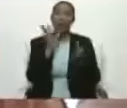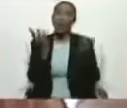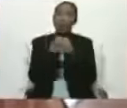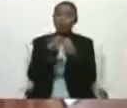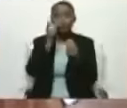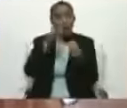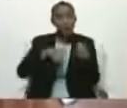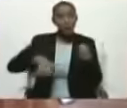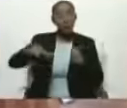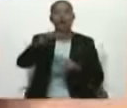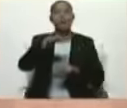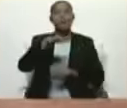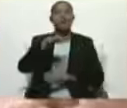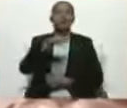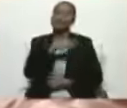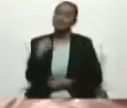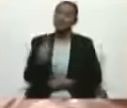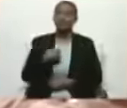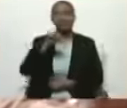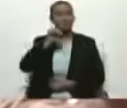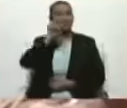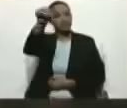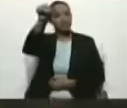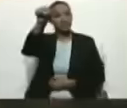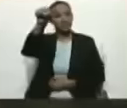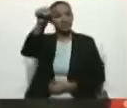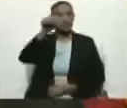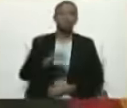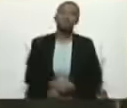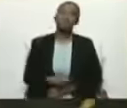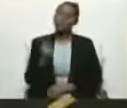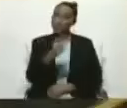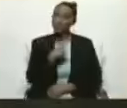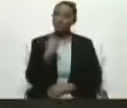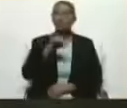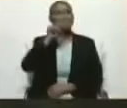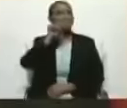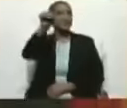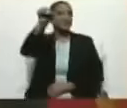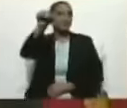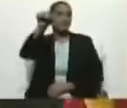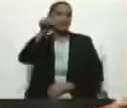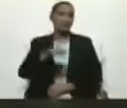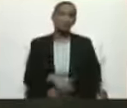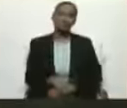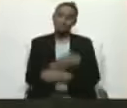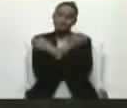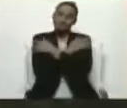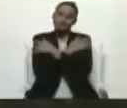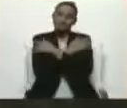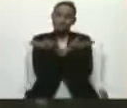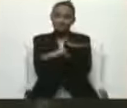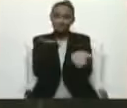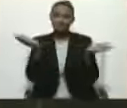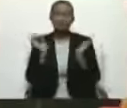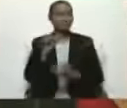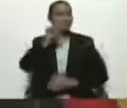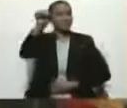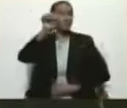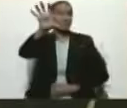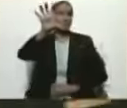pueblo, nosotros, ¡venceremos! Nosotros, ¡venceremos! Reciban un abrazo grande, ¡que viva la